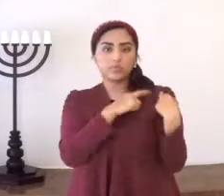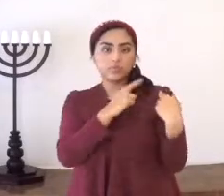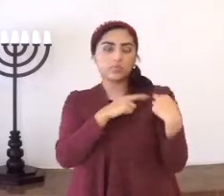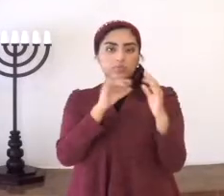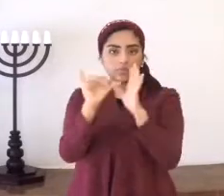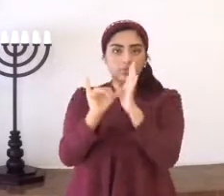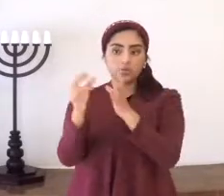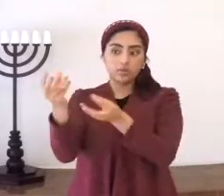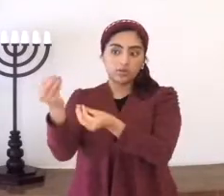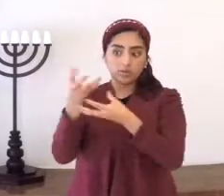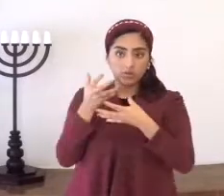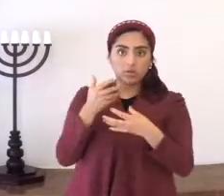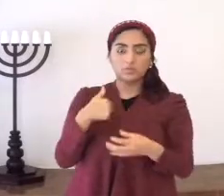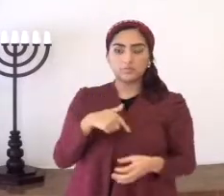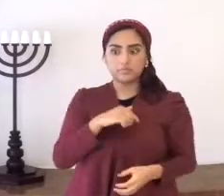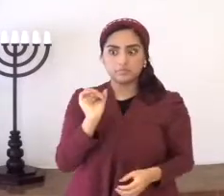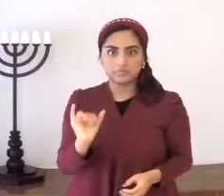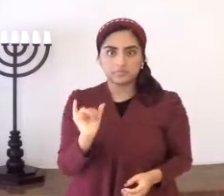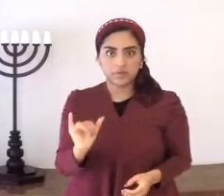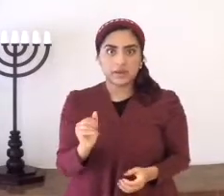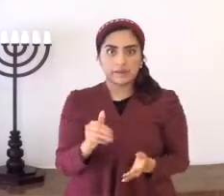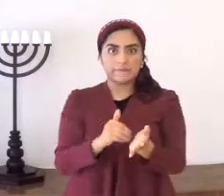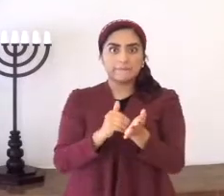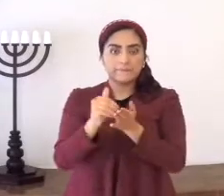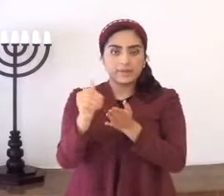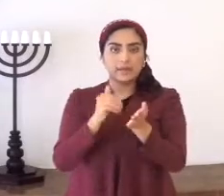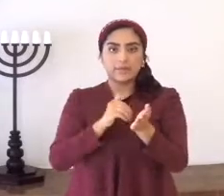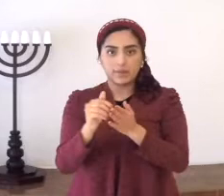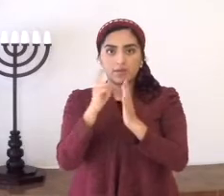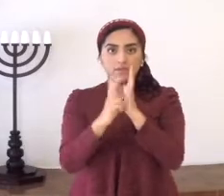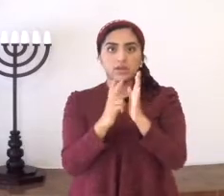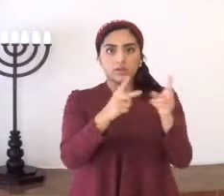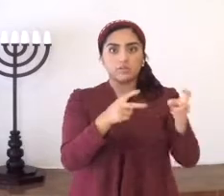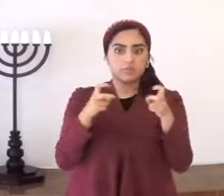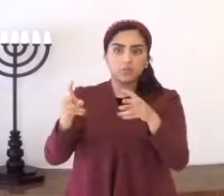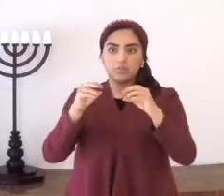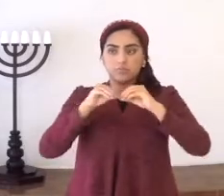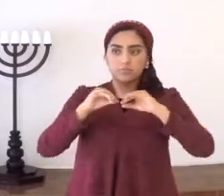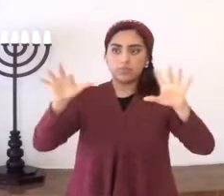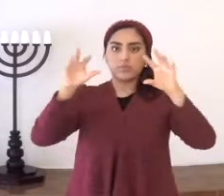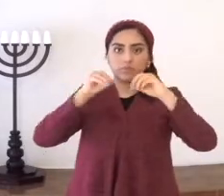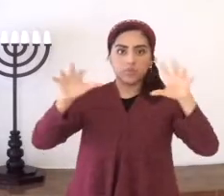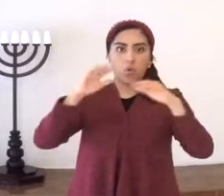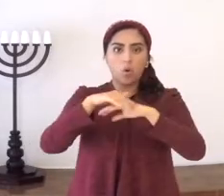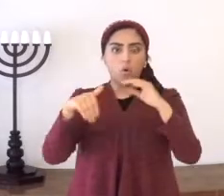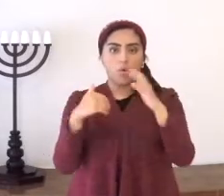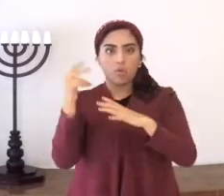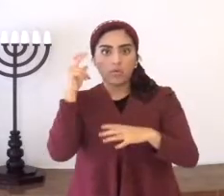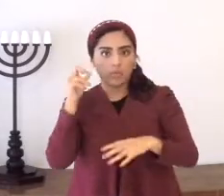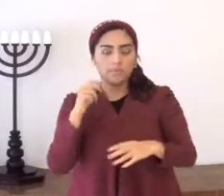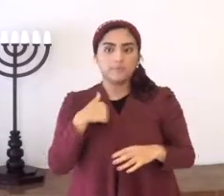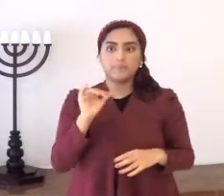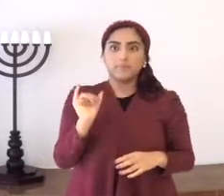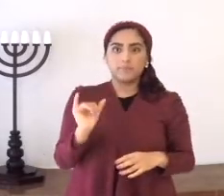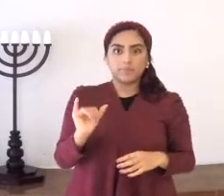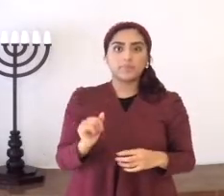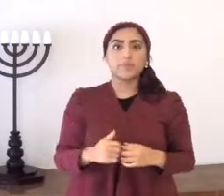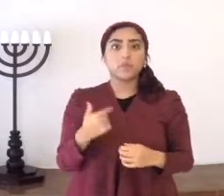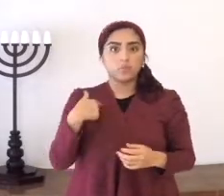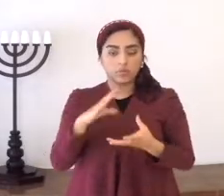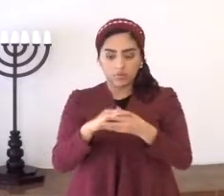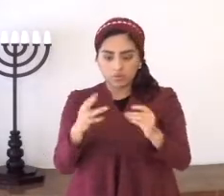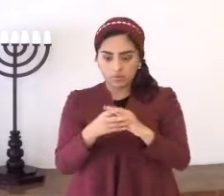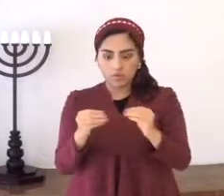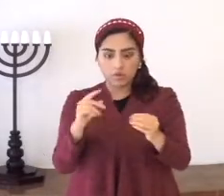ajim que maneja YouTube, es una cosa impresionante de miles de copias que se sacan por día de cada uno de los